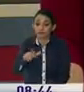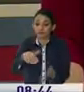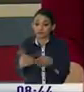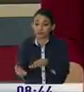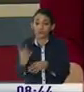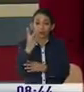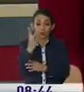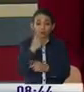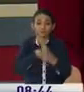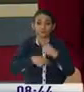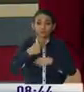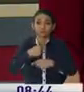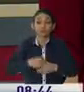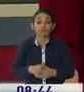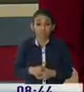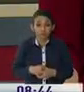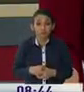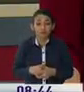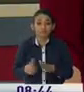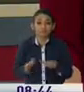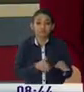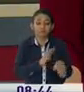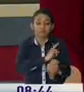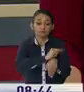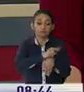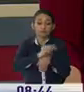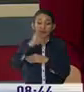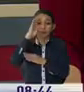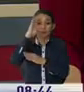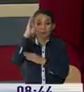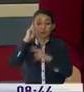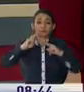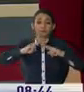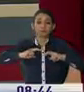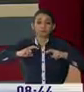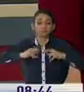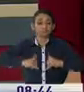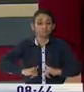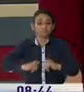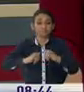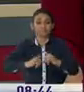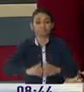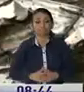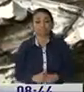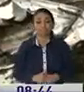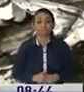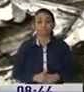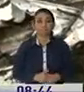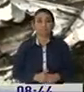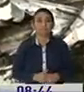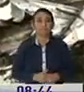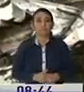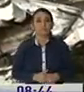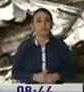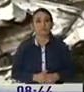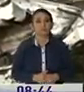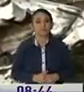dos más resultaron heridas. Mientras tanto, la Fiscalía y la Policía investigan este caso.